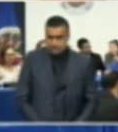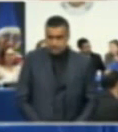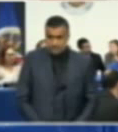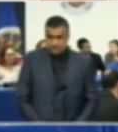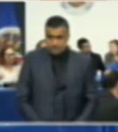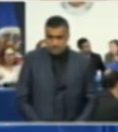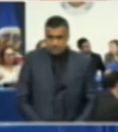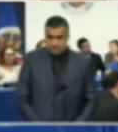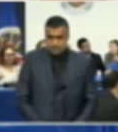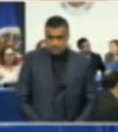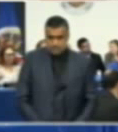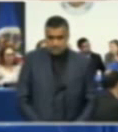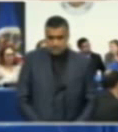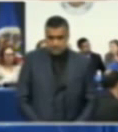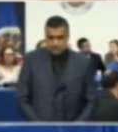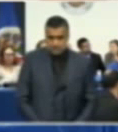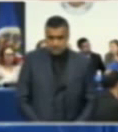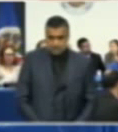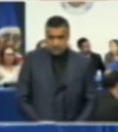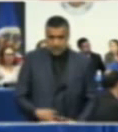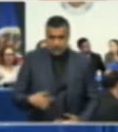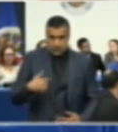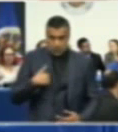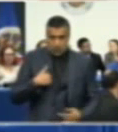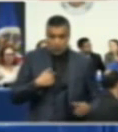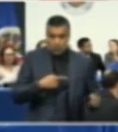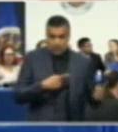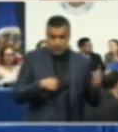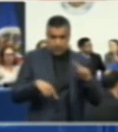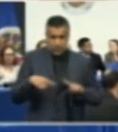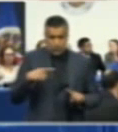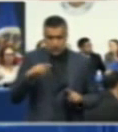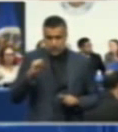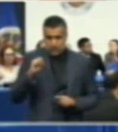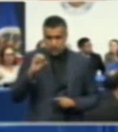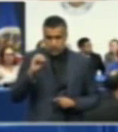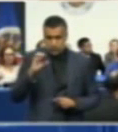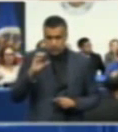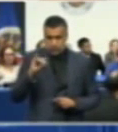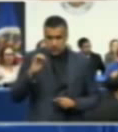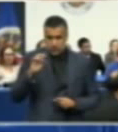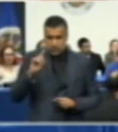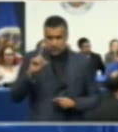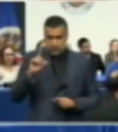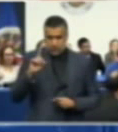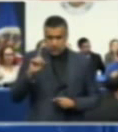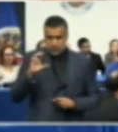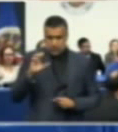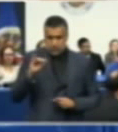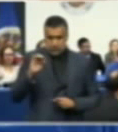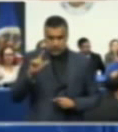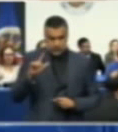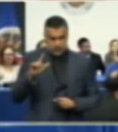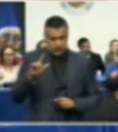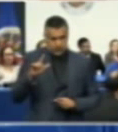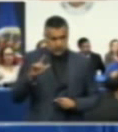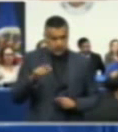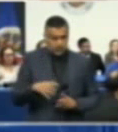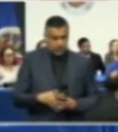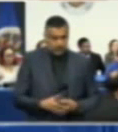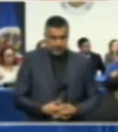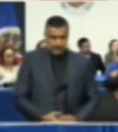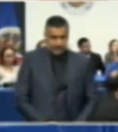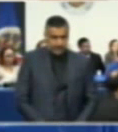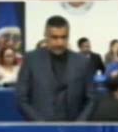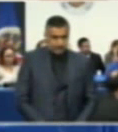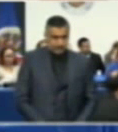Debo indicar que vengo de la sociedad civil. He presidido la Organización Mundial de Personas con Discapacidad, así como